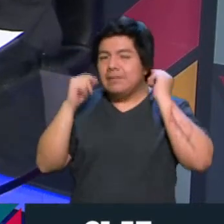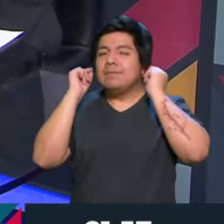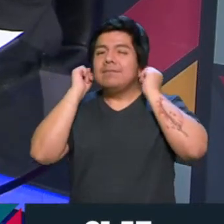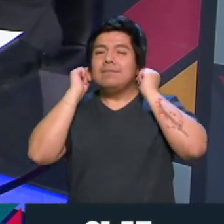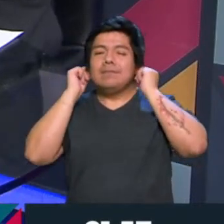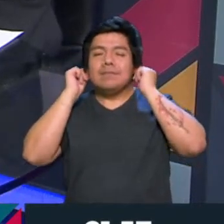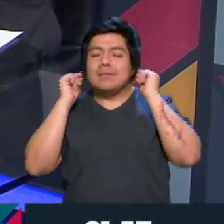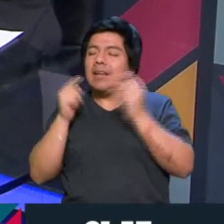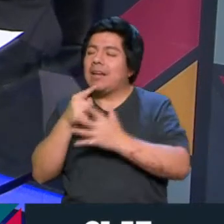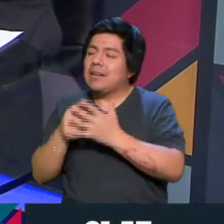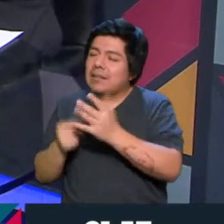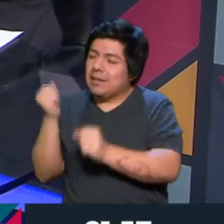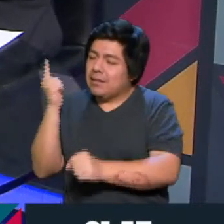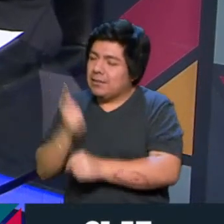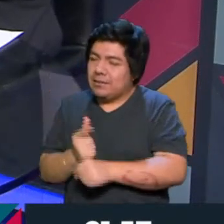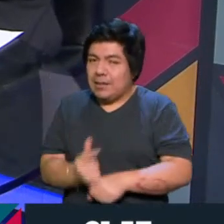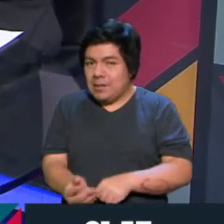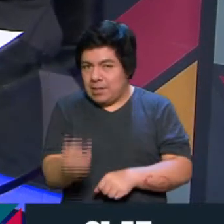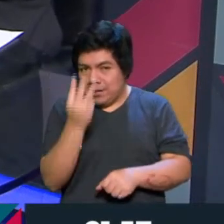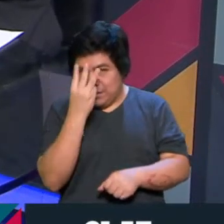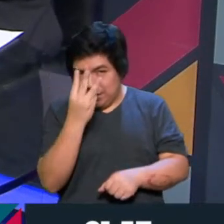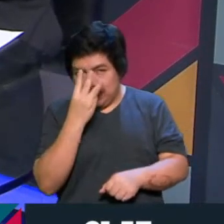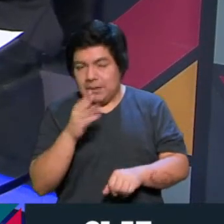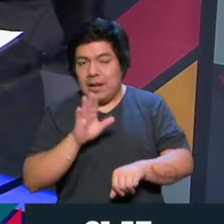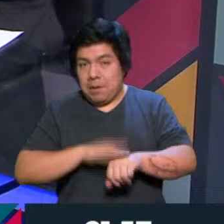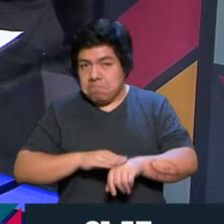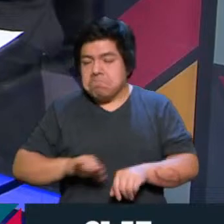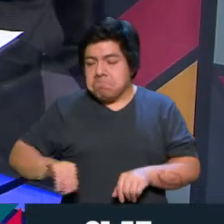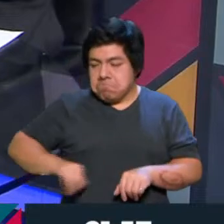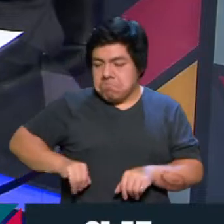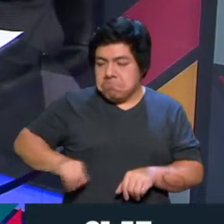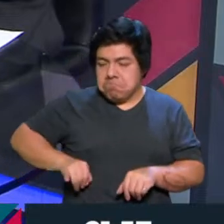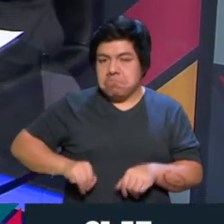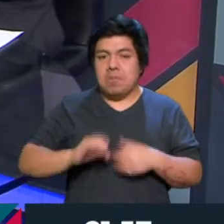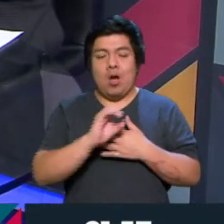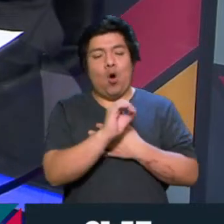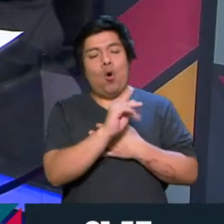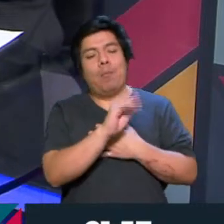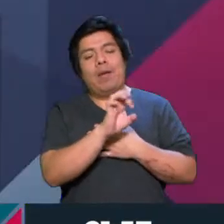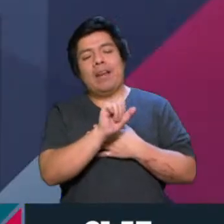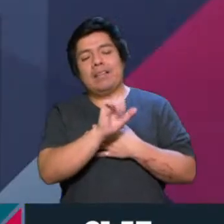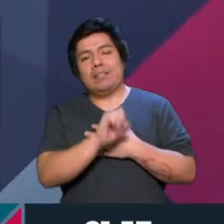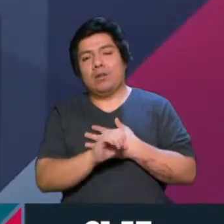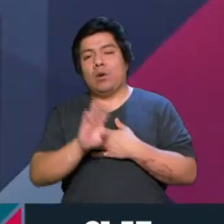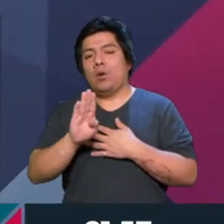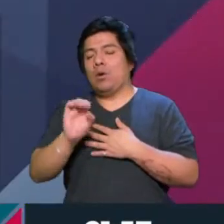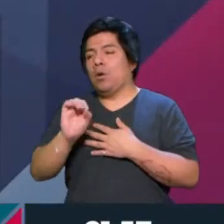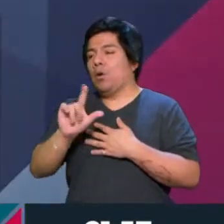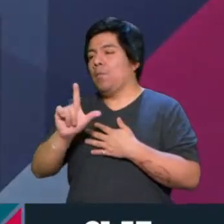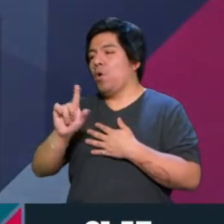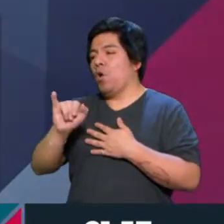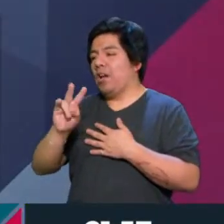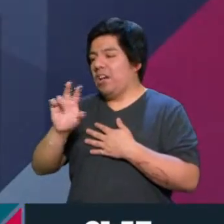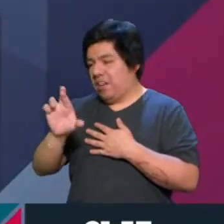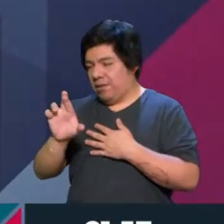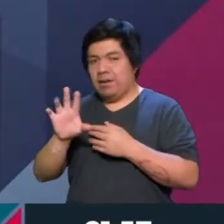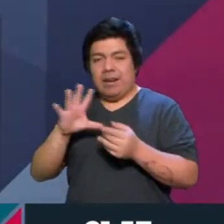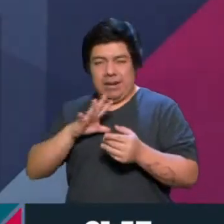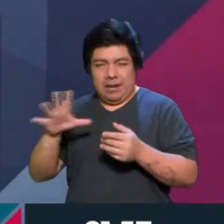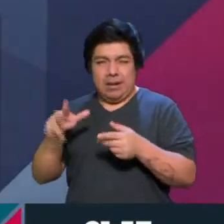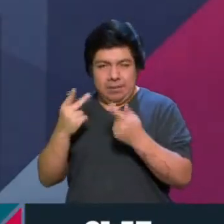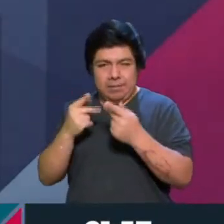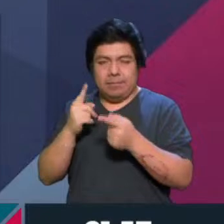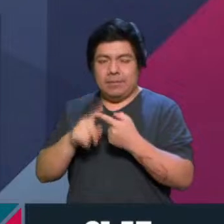por ahí 3 muy, muy interesantes, ¿no? Operación Bolívar, de Edgar Clement, que todavía está en la venta y que